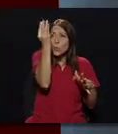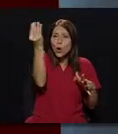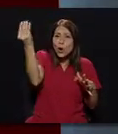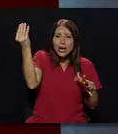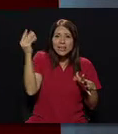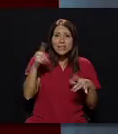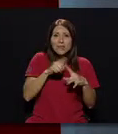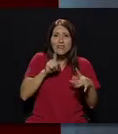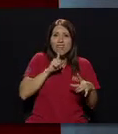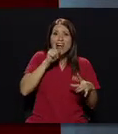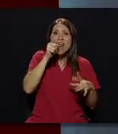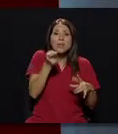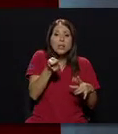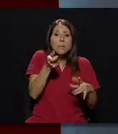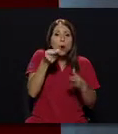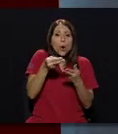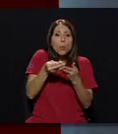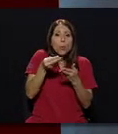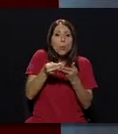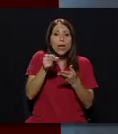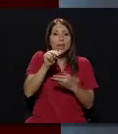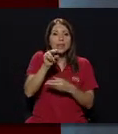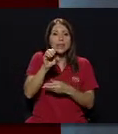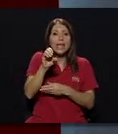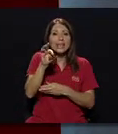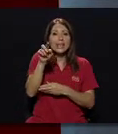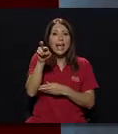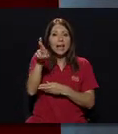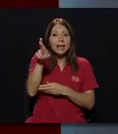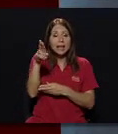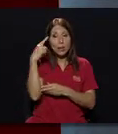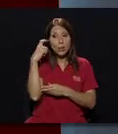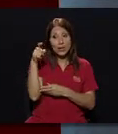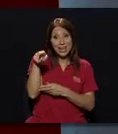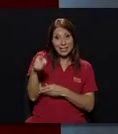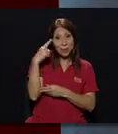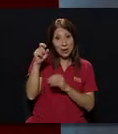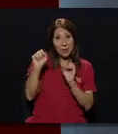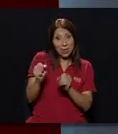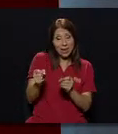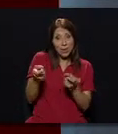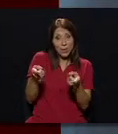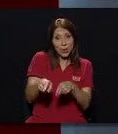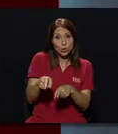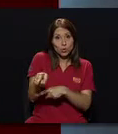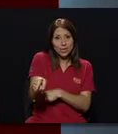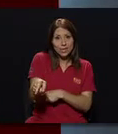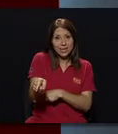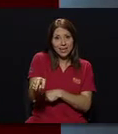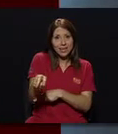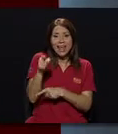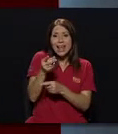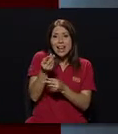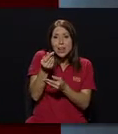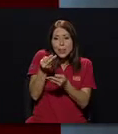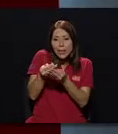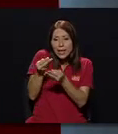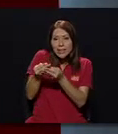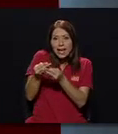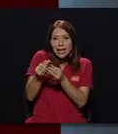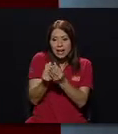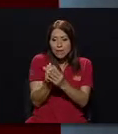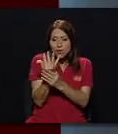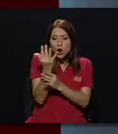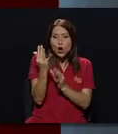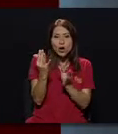producen relativamente poco néctar, porque las plantas, para poder producir el néctar, y a base del cual la abeja